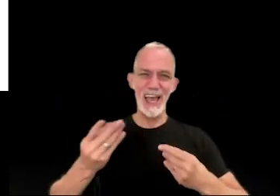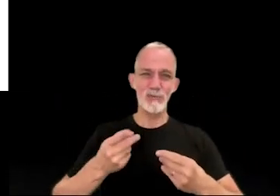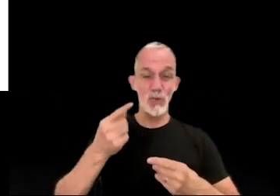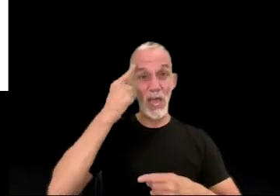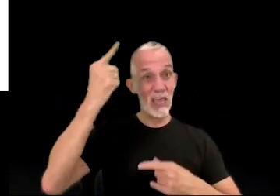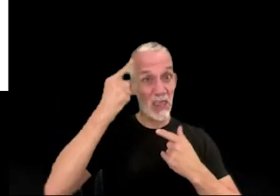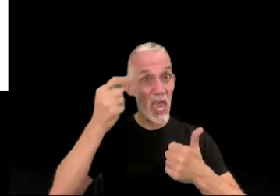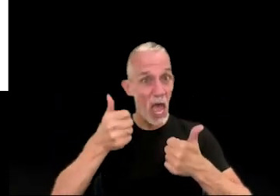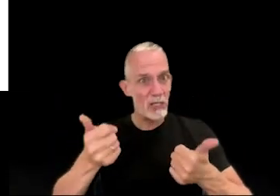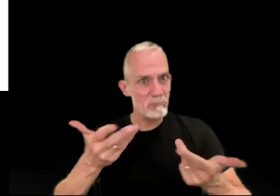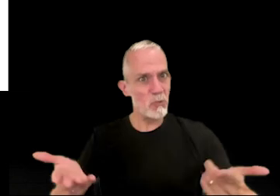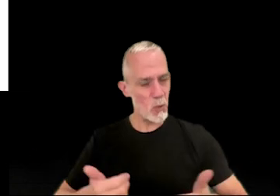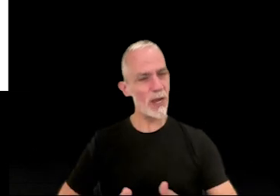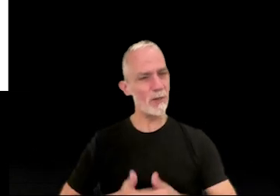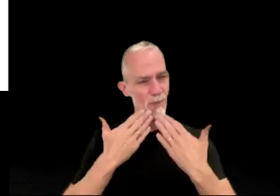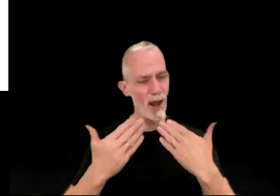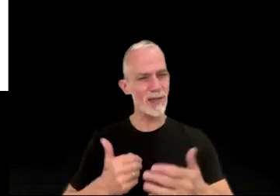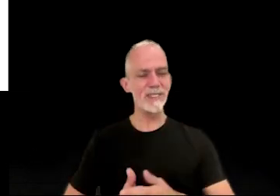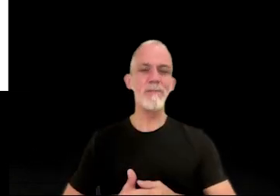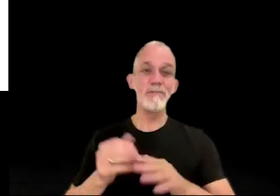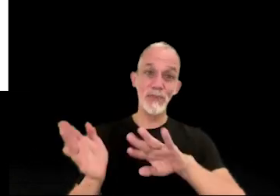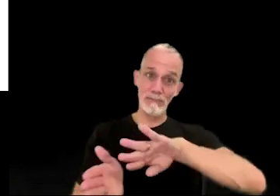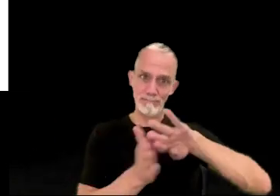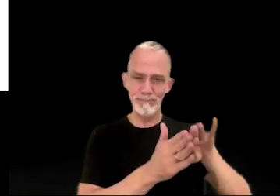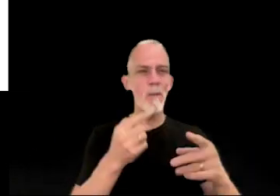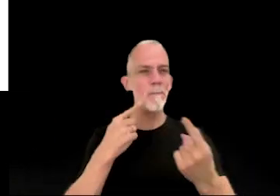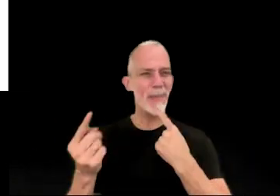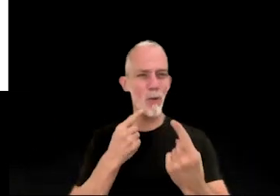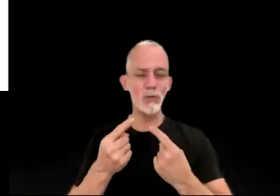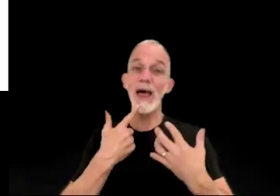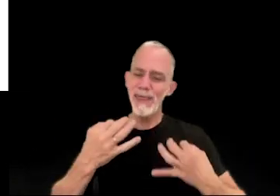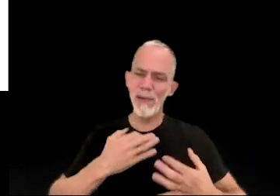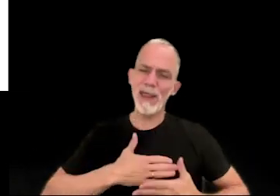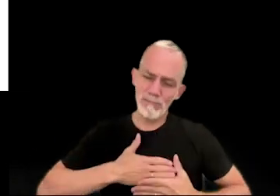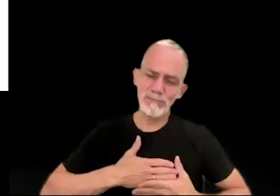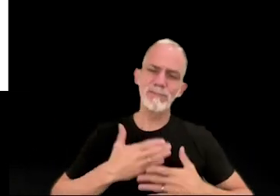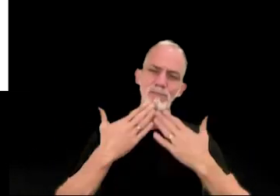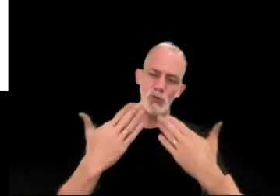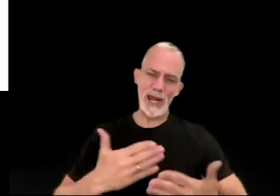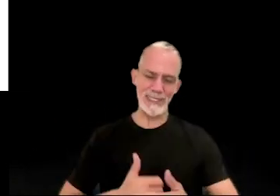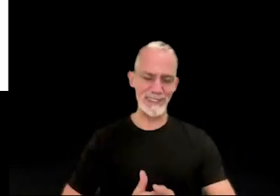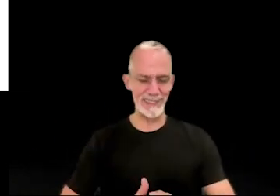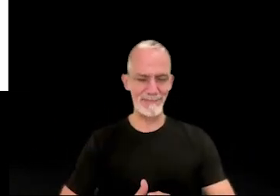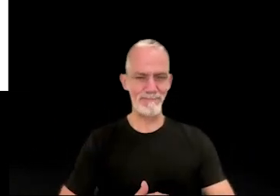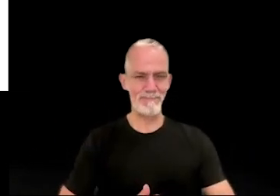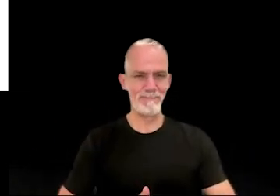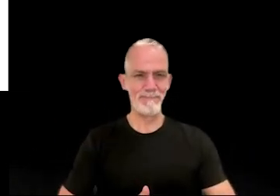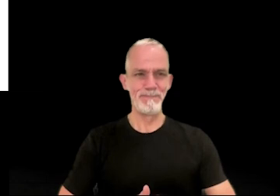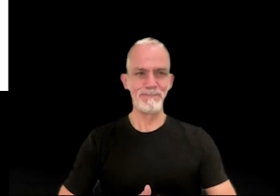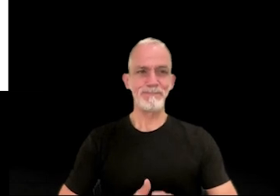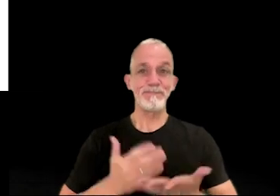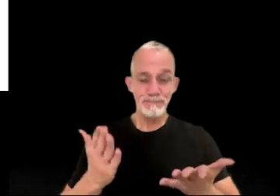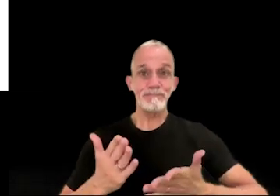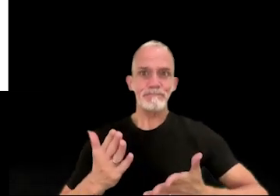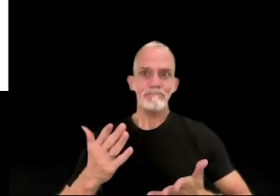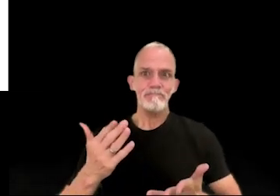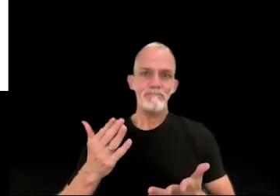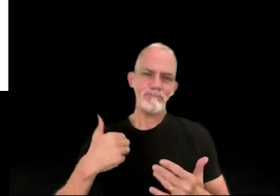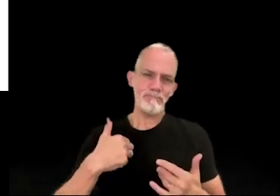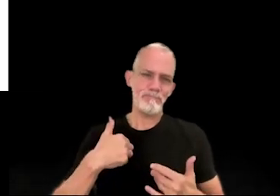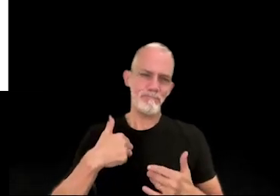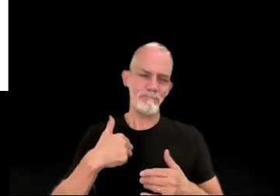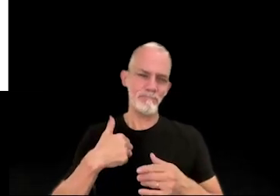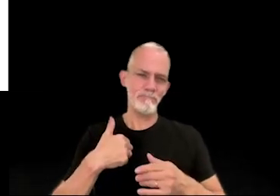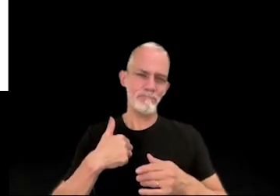y demás. Así que bueno, pasamos a las preguntas y de verdad, de corazón, te agradecemos. Bueno, espero que